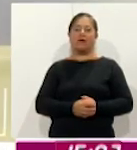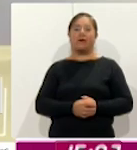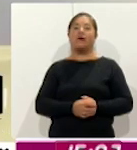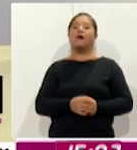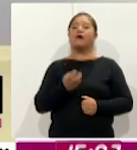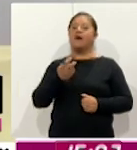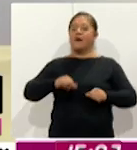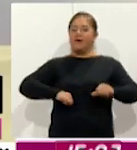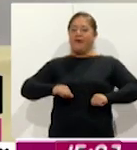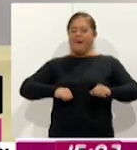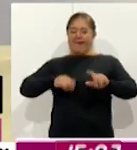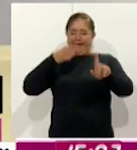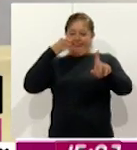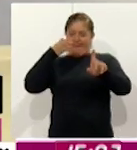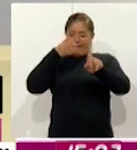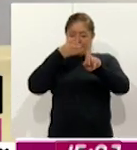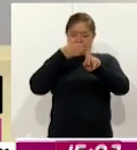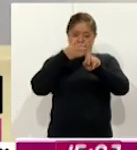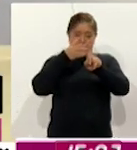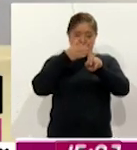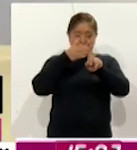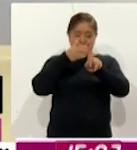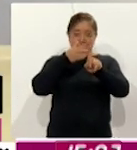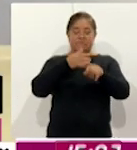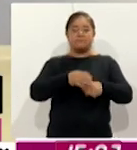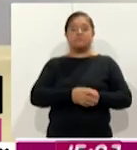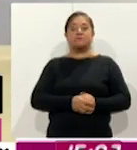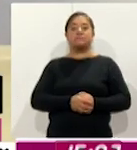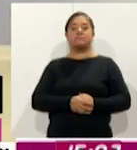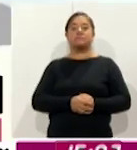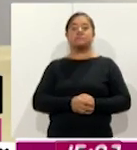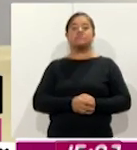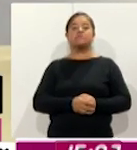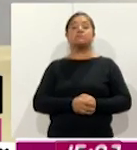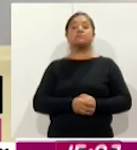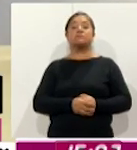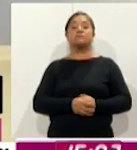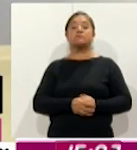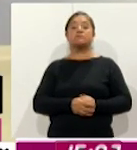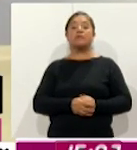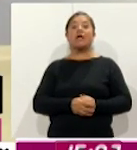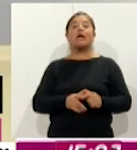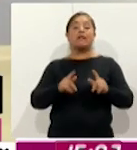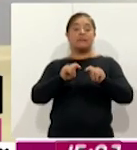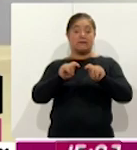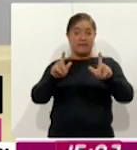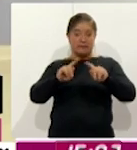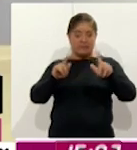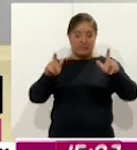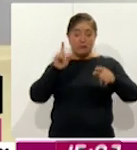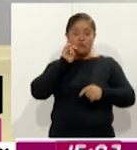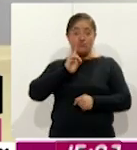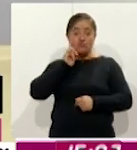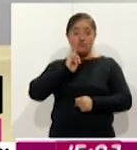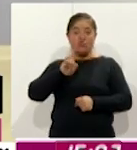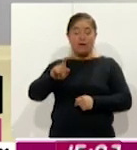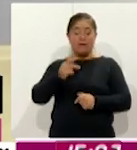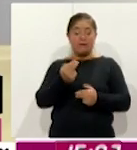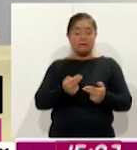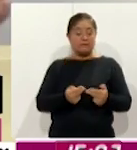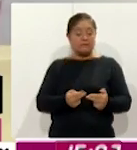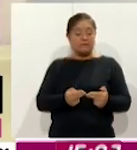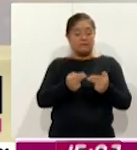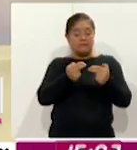propósito principal impulsar el empoderamiento de tlaxcaltecas emprendedoras, así como la igualdad